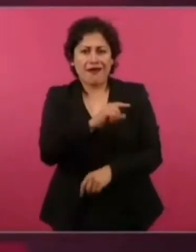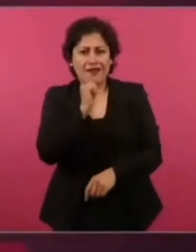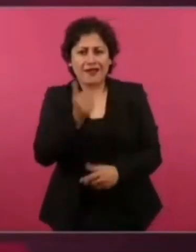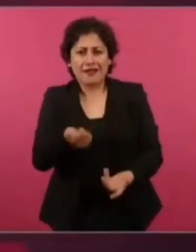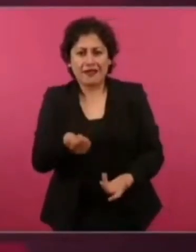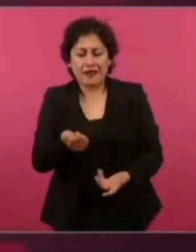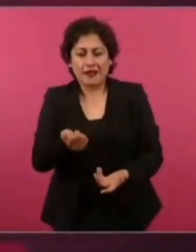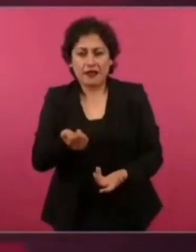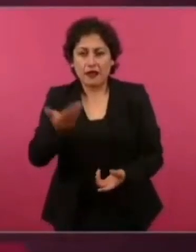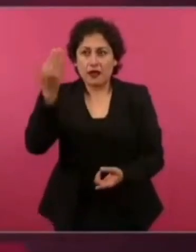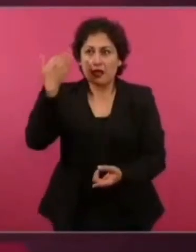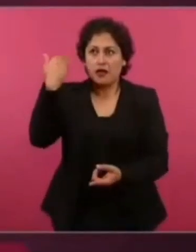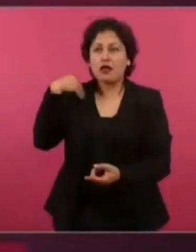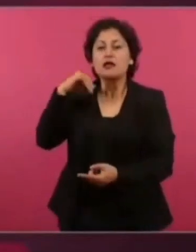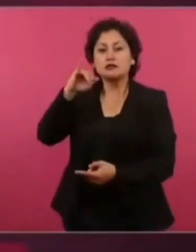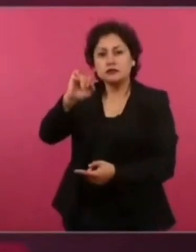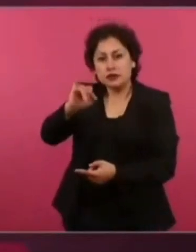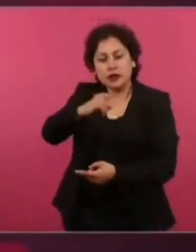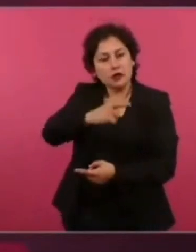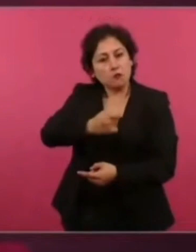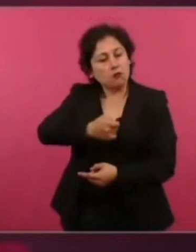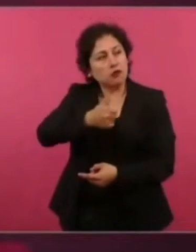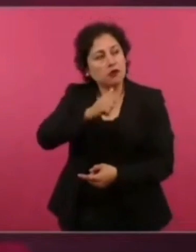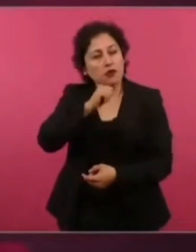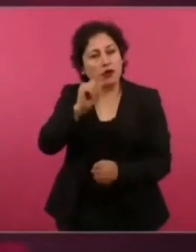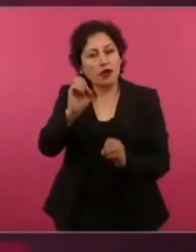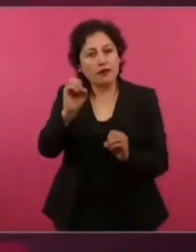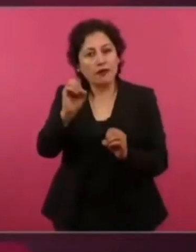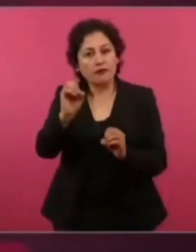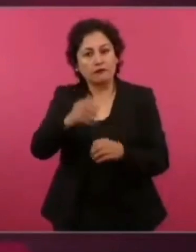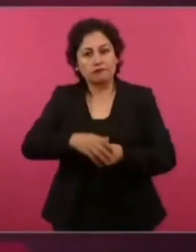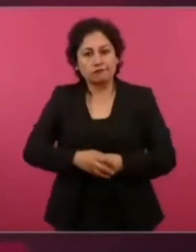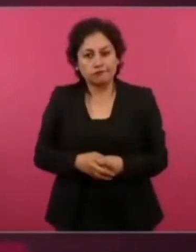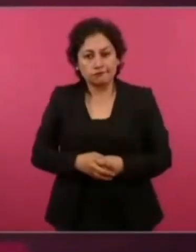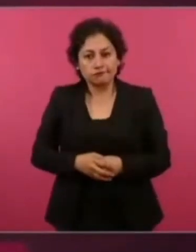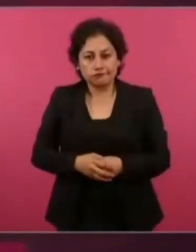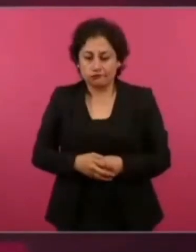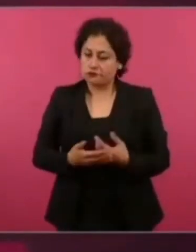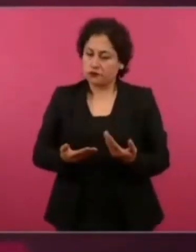Y mucho menos ha actuado como el gobernador de Texas,